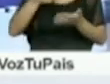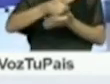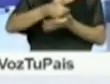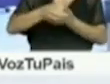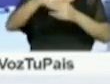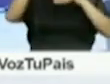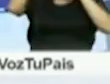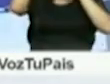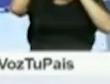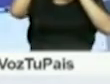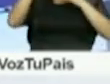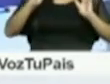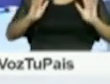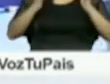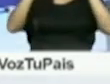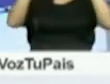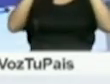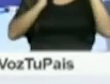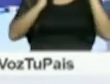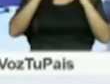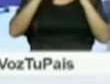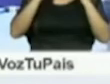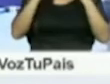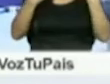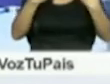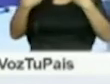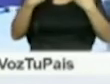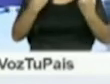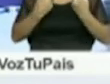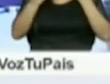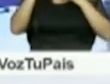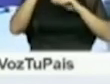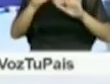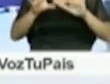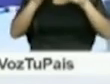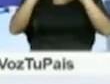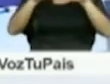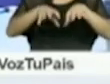noticia. El Festival de Artes Vivas Loja 2016 contará con varias sedes.